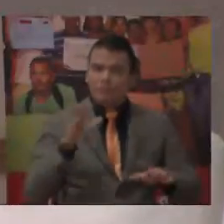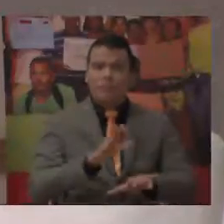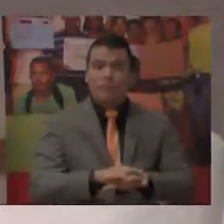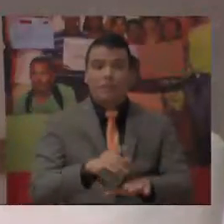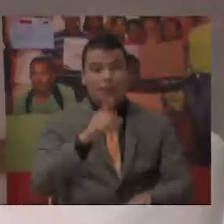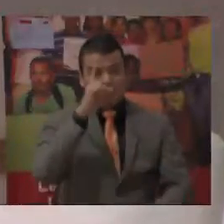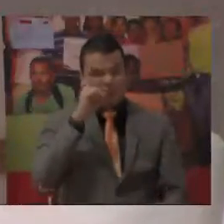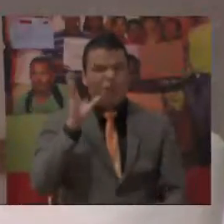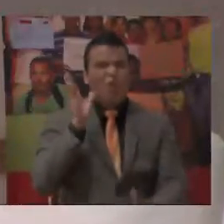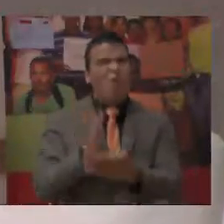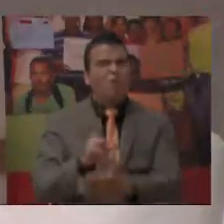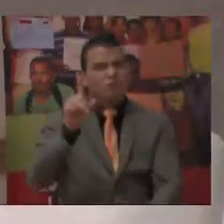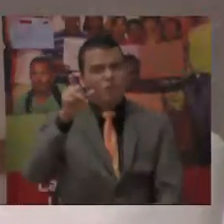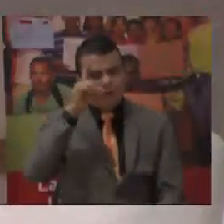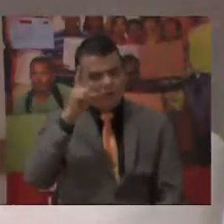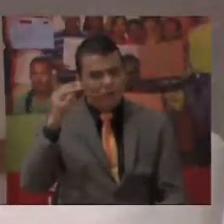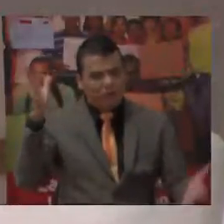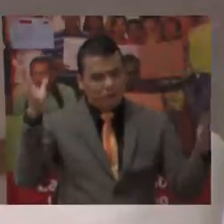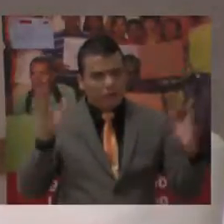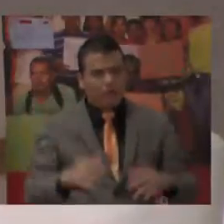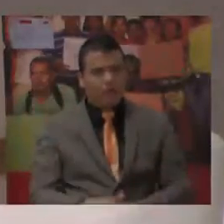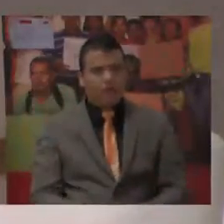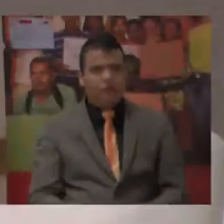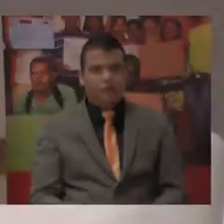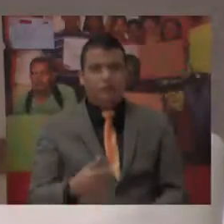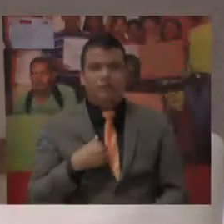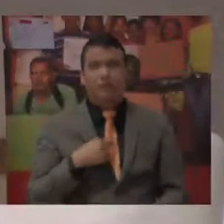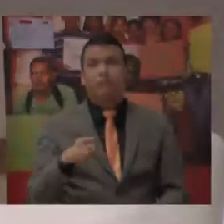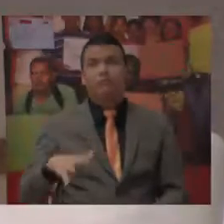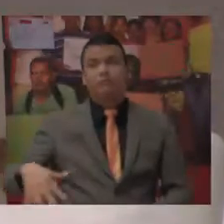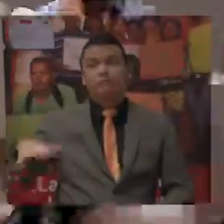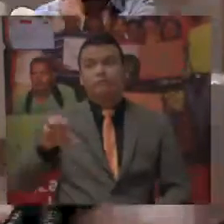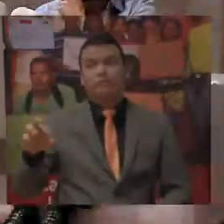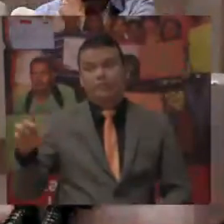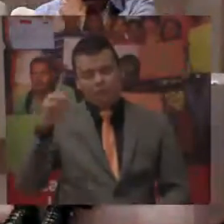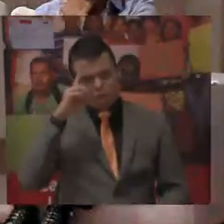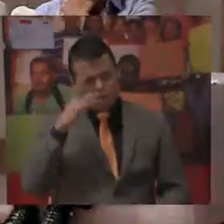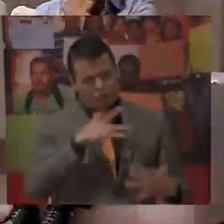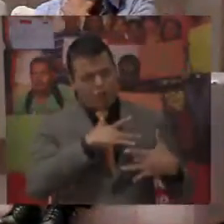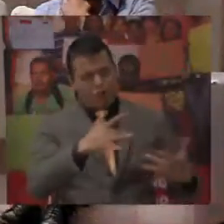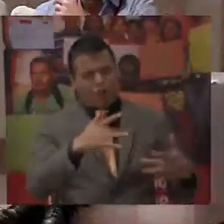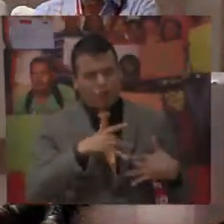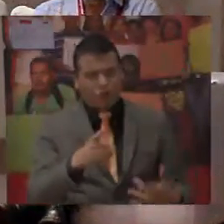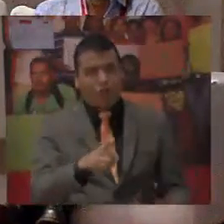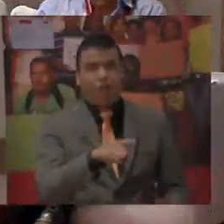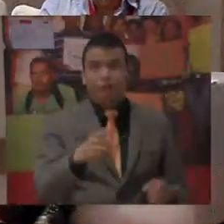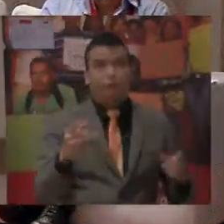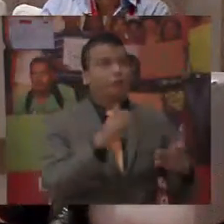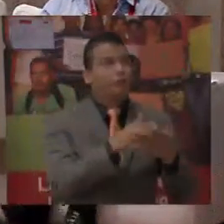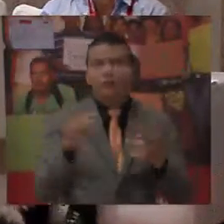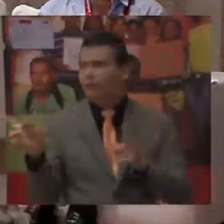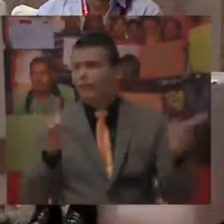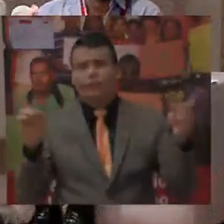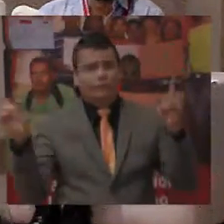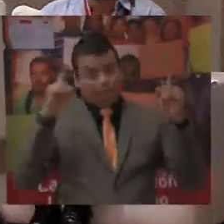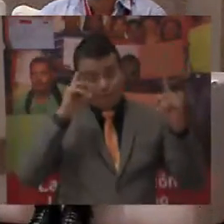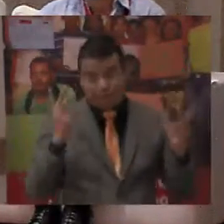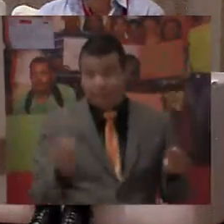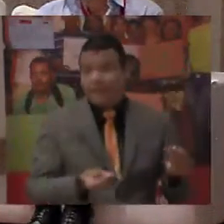de comunista, en el Club Colombia me dicen comunista y en Agua Blanca me dicen oligarca, entonces no sé para dónde pegar,